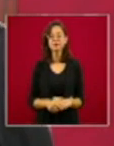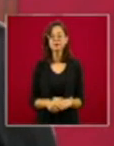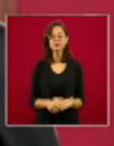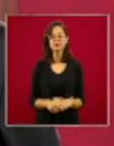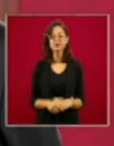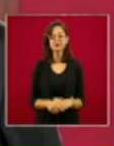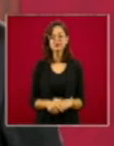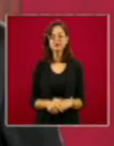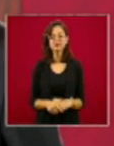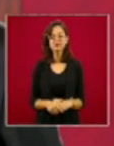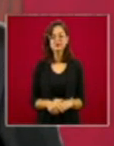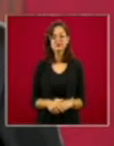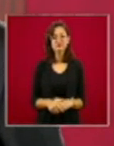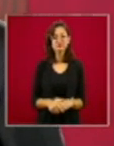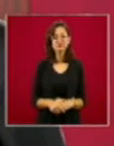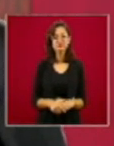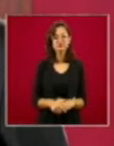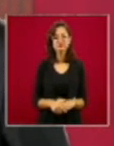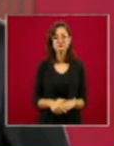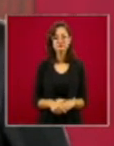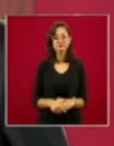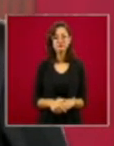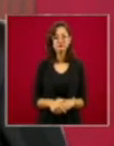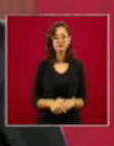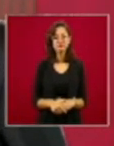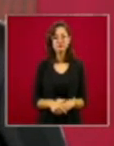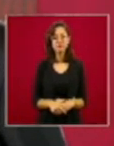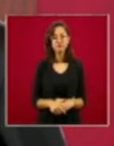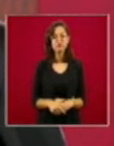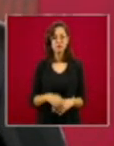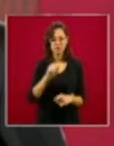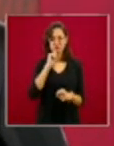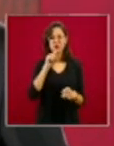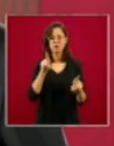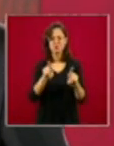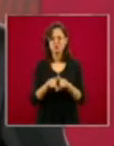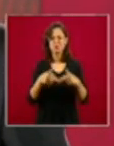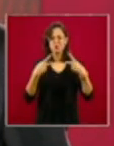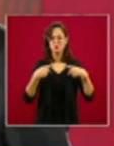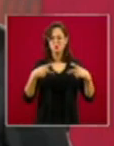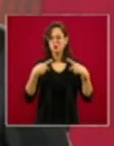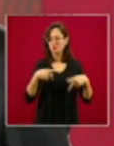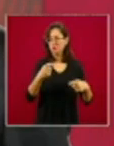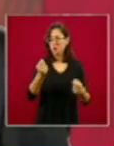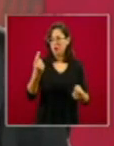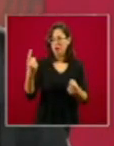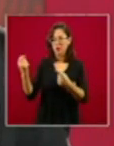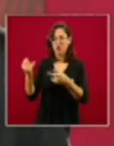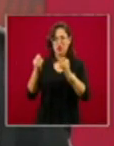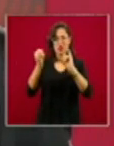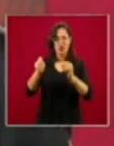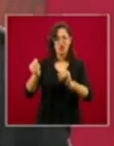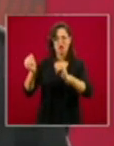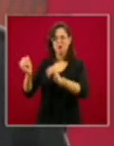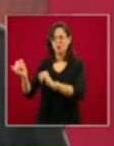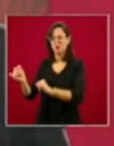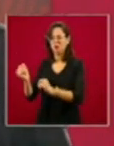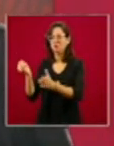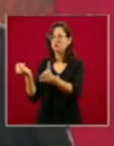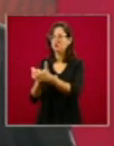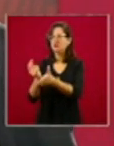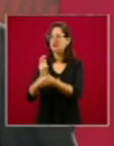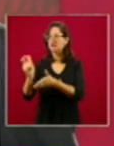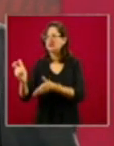ser funcionarios de casilla. Es decir, eso que está en las leyes y en la Constitución no va a cambiar de aquí a 2021